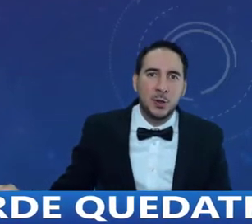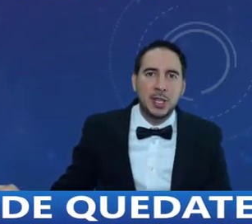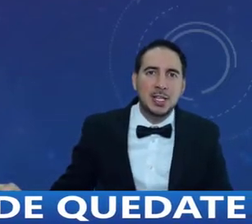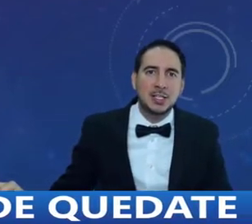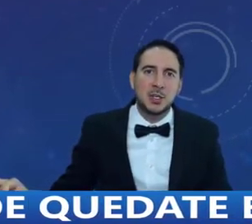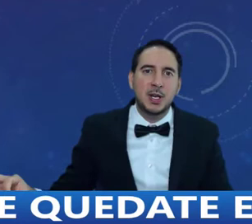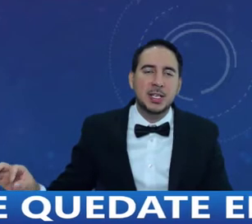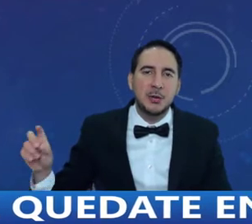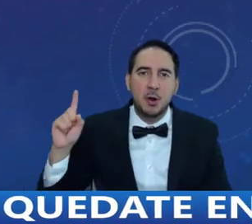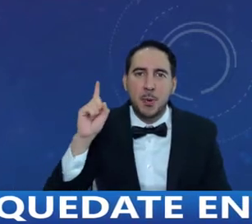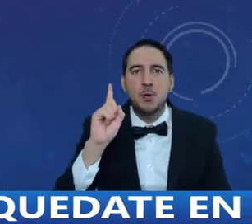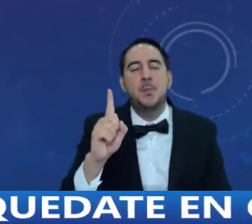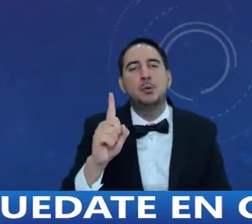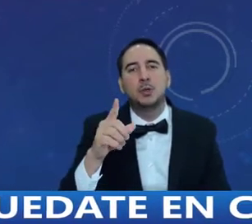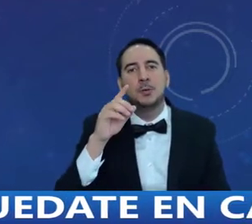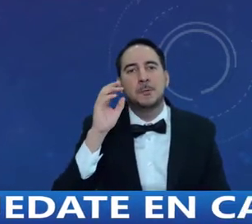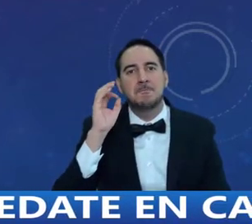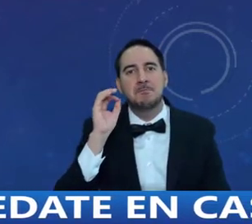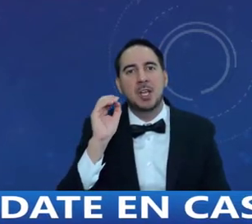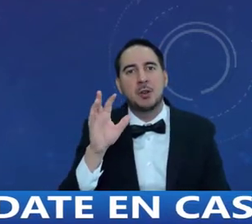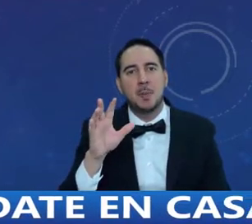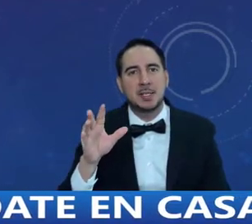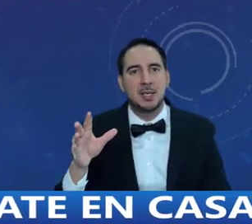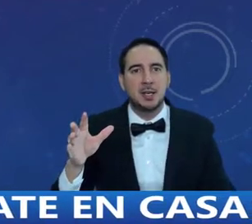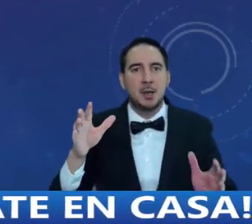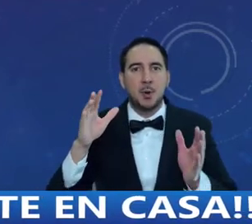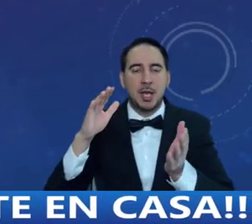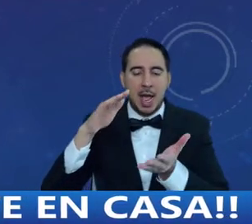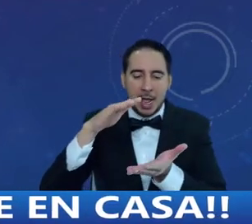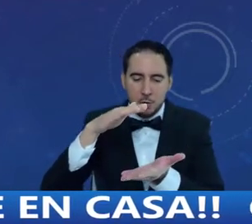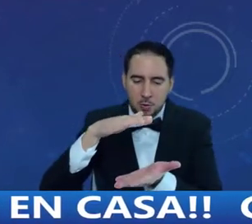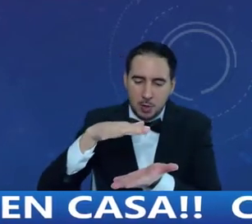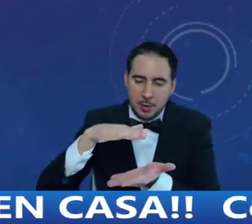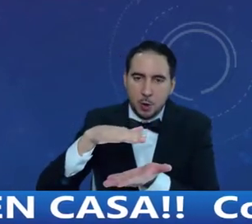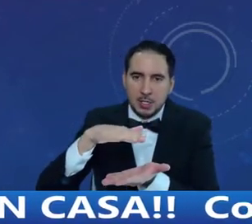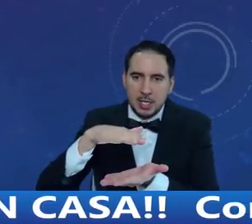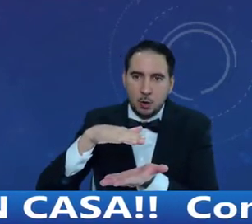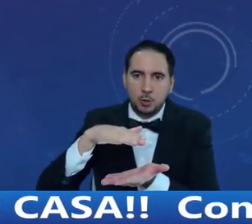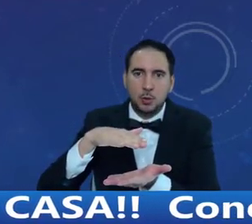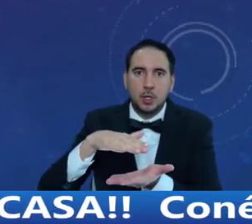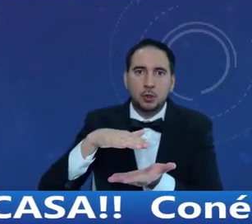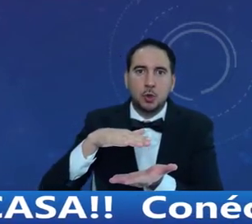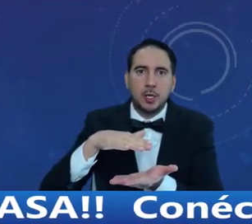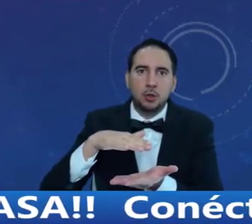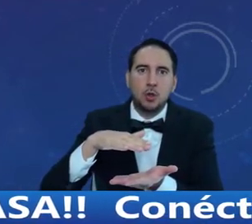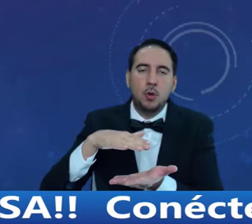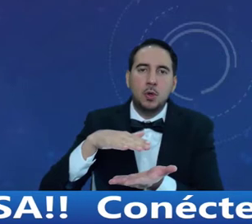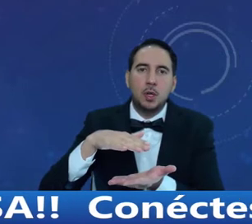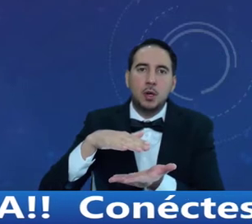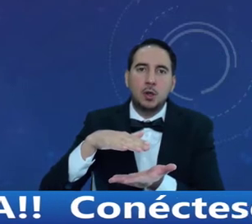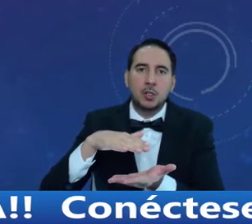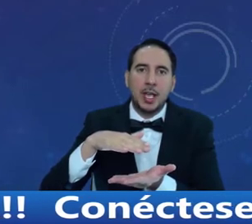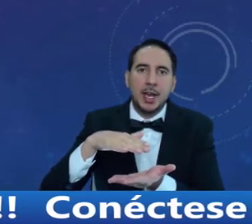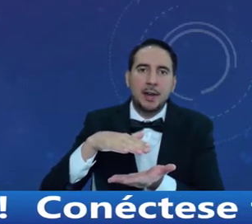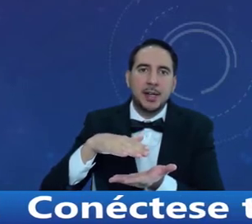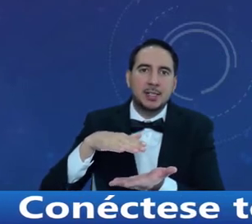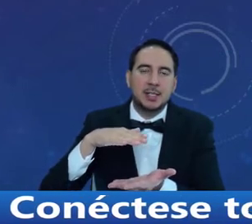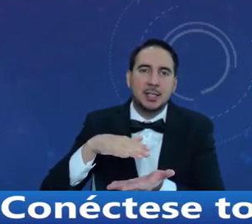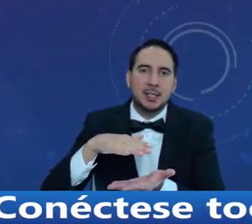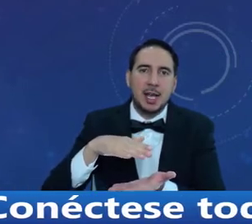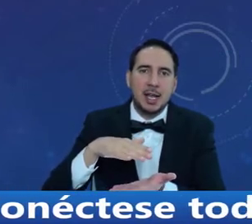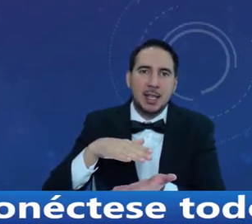le di atención a ese libro y por un punto no lo va a ser. Porque hay un libro así de gordo. Sobre todo los